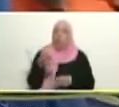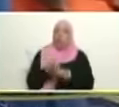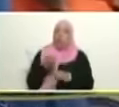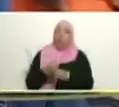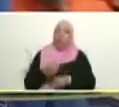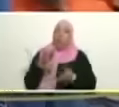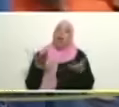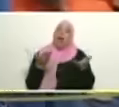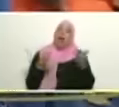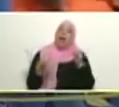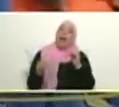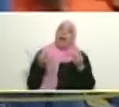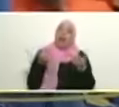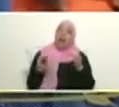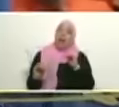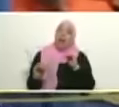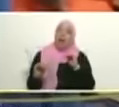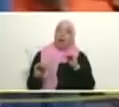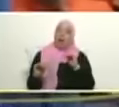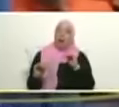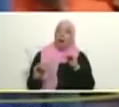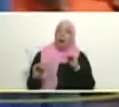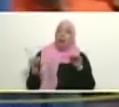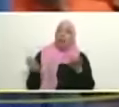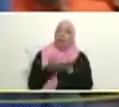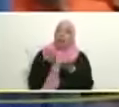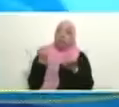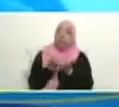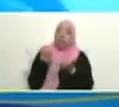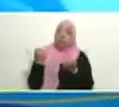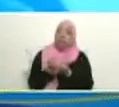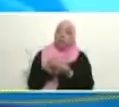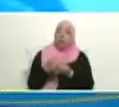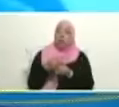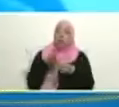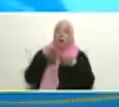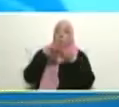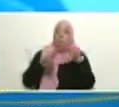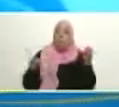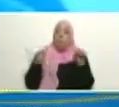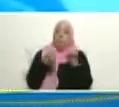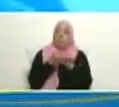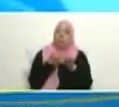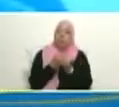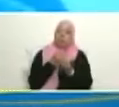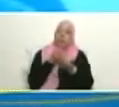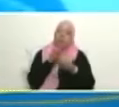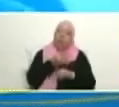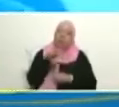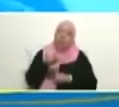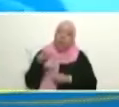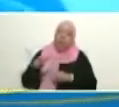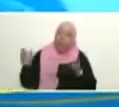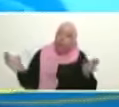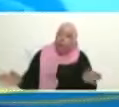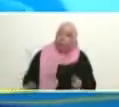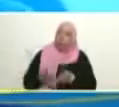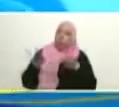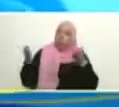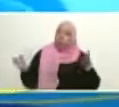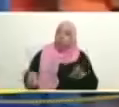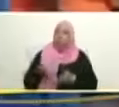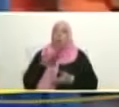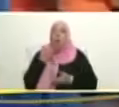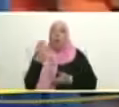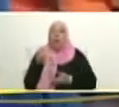ética, la calidad doctrinaria, la calidad de compromiso que nace del corazón, motivar a ese muchacho que